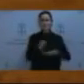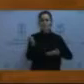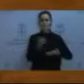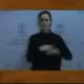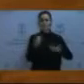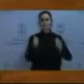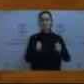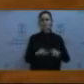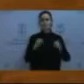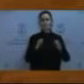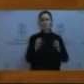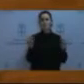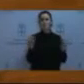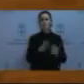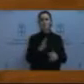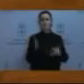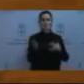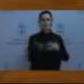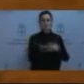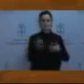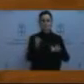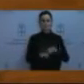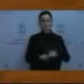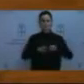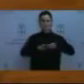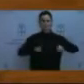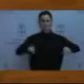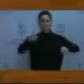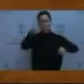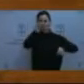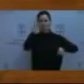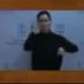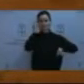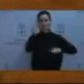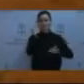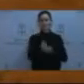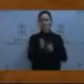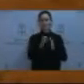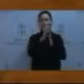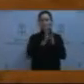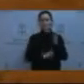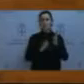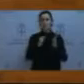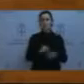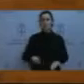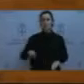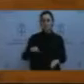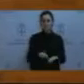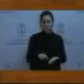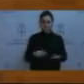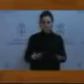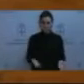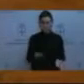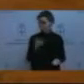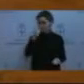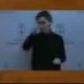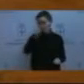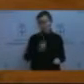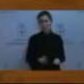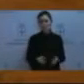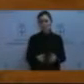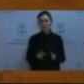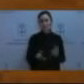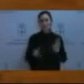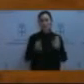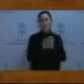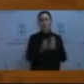se dividen entre los dos cónyuges y, por lo tanto, pagarían menos impuestos. Y desconocían también que la ley